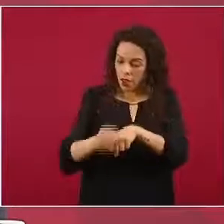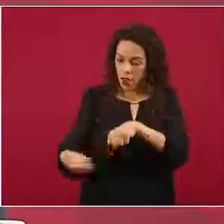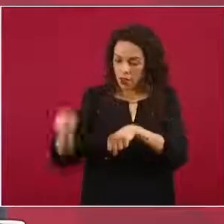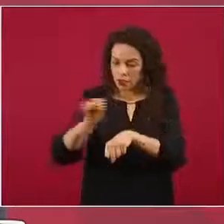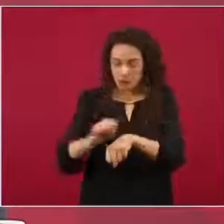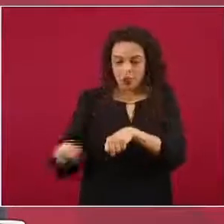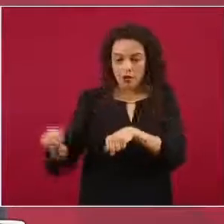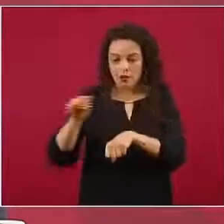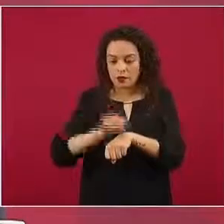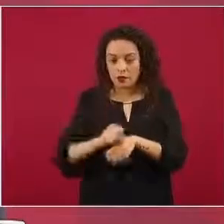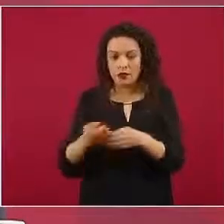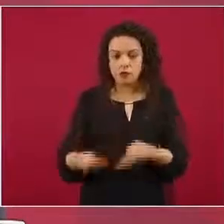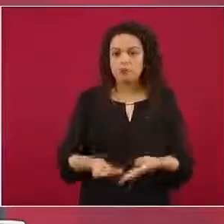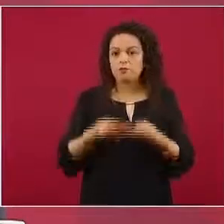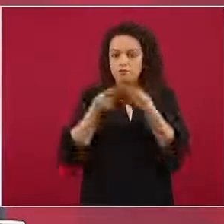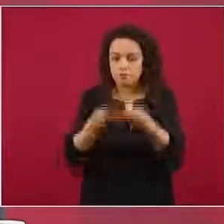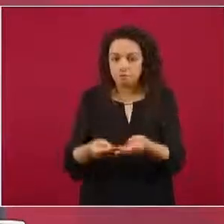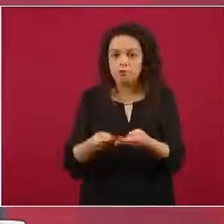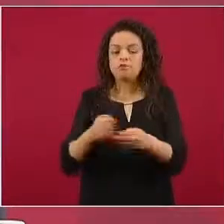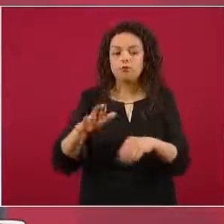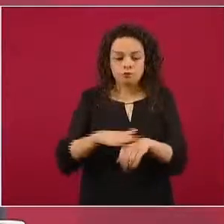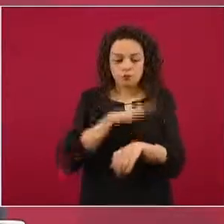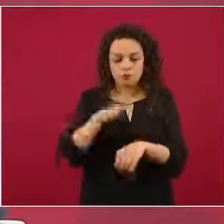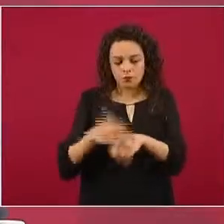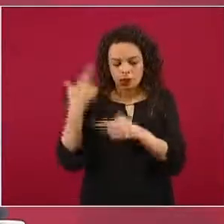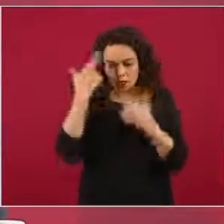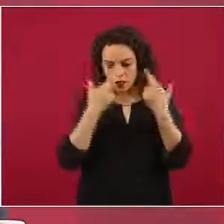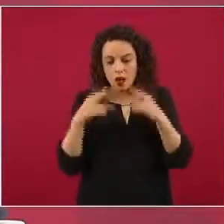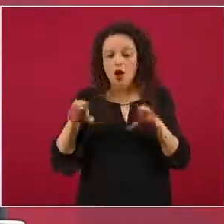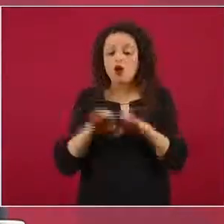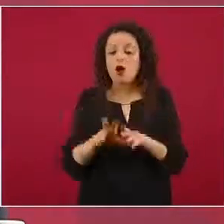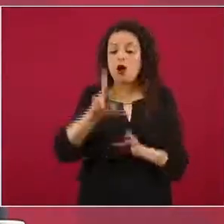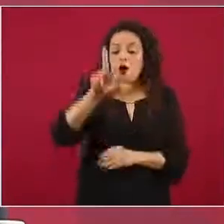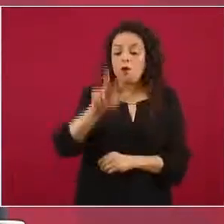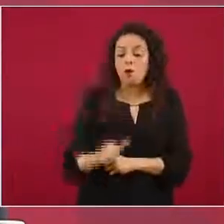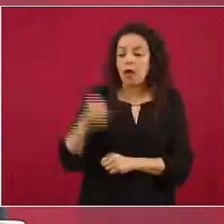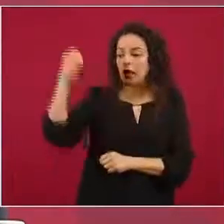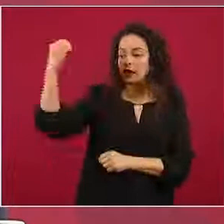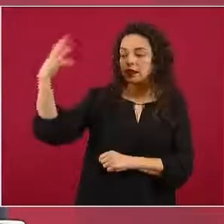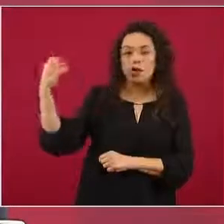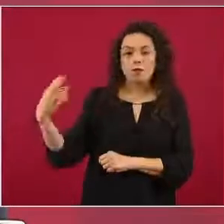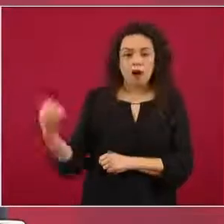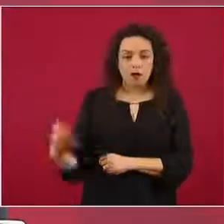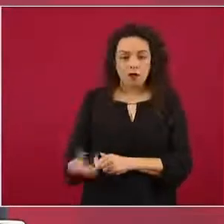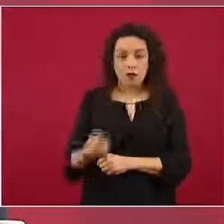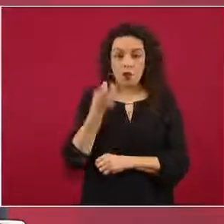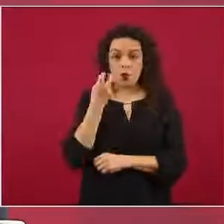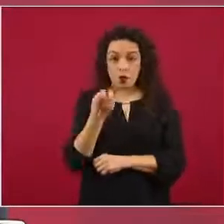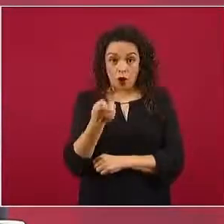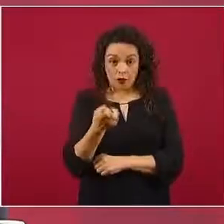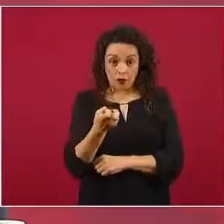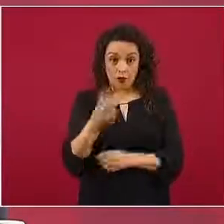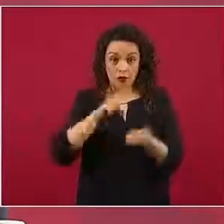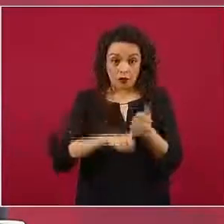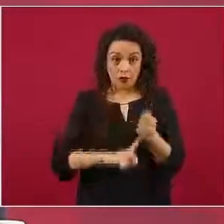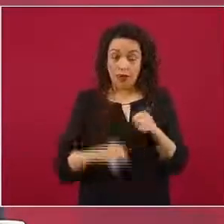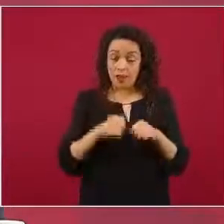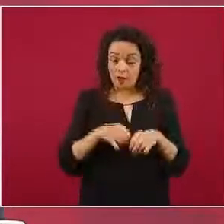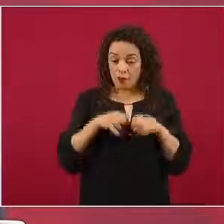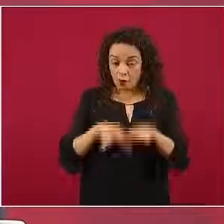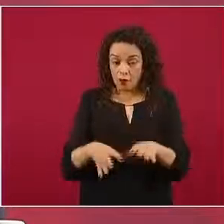evaluación de cómo está caminando este semáforo. Es por eso que en la medida de esa puntuación o de esa